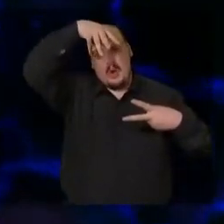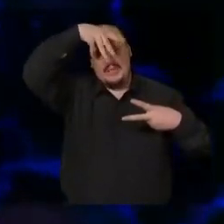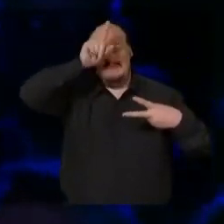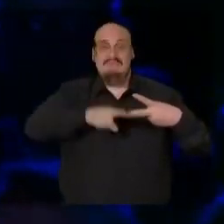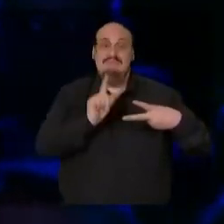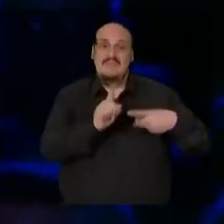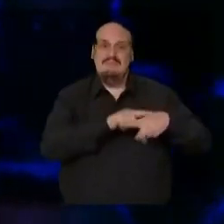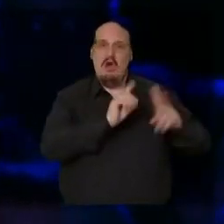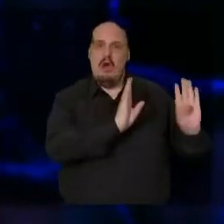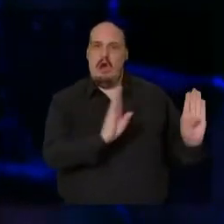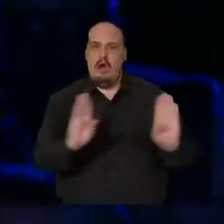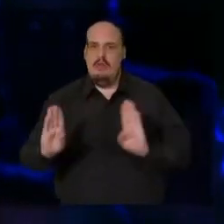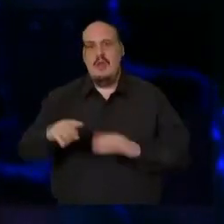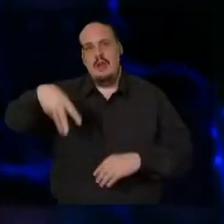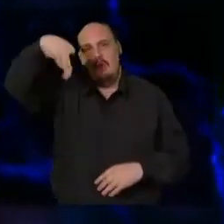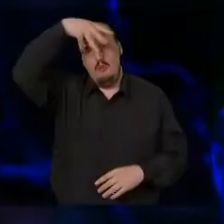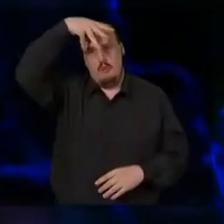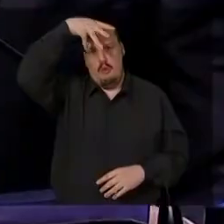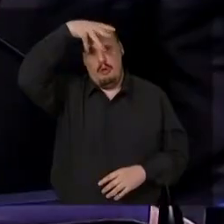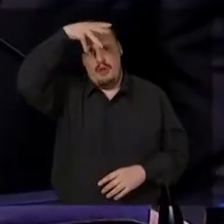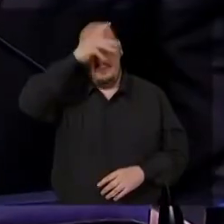orden establecido Patricia